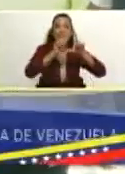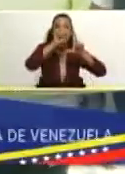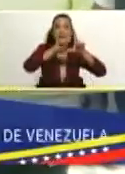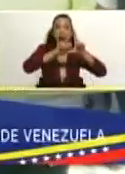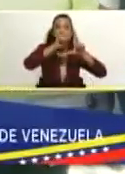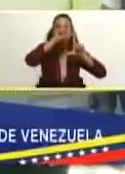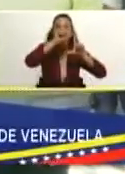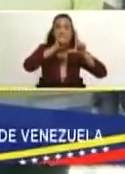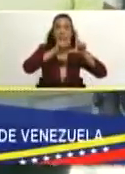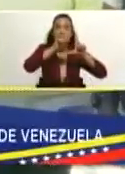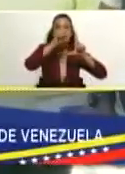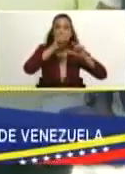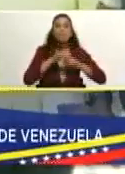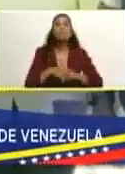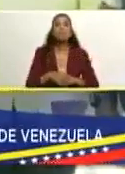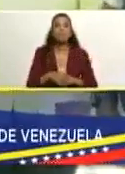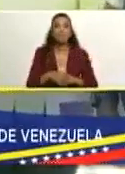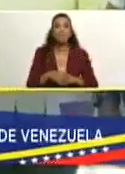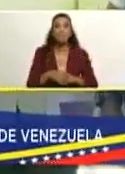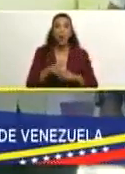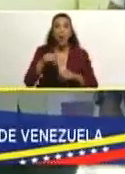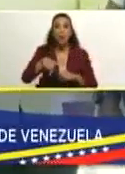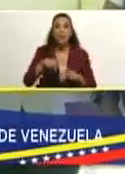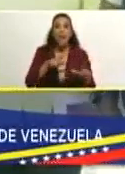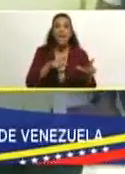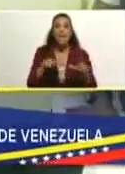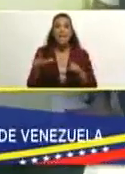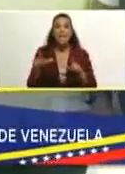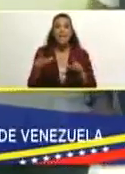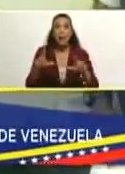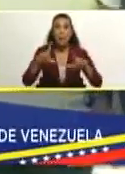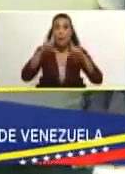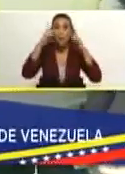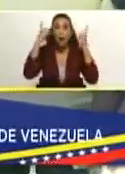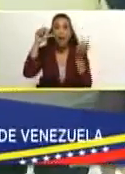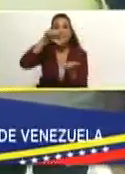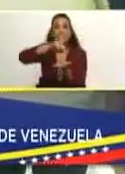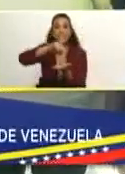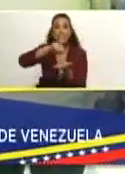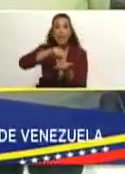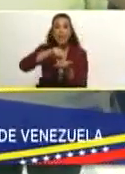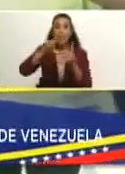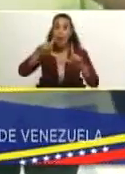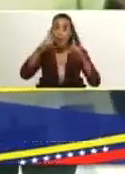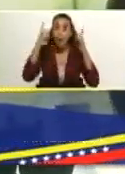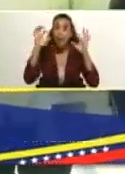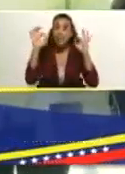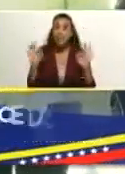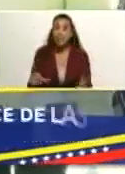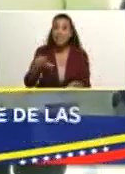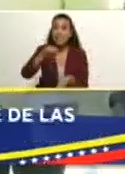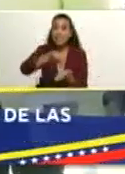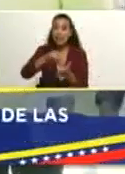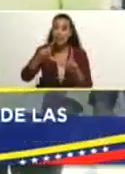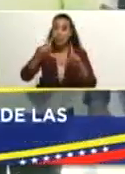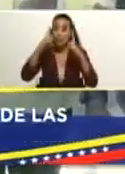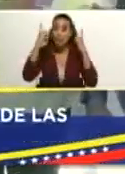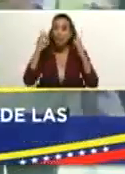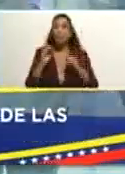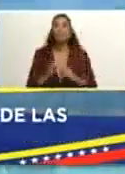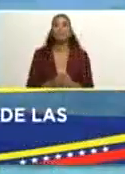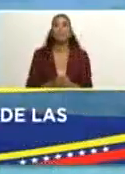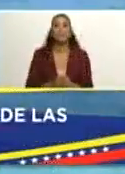luz, ¿ah? Con las bricomiles en plena Guaira. Esta es La Guaira, pues.